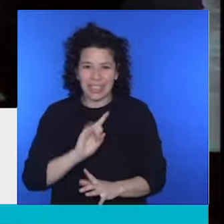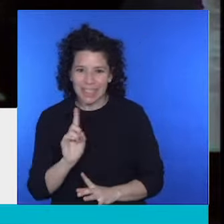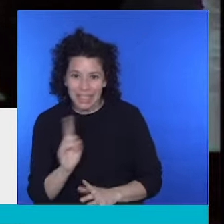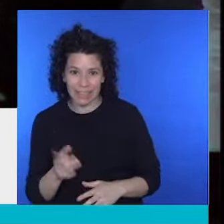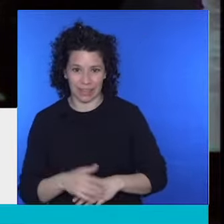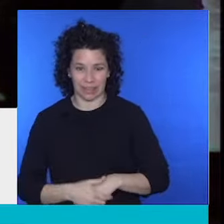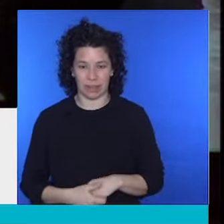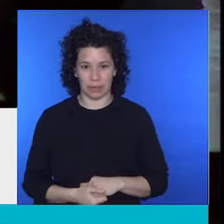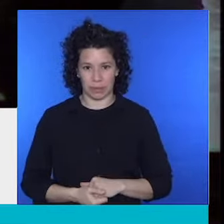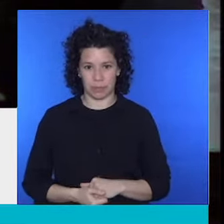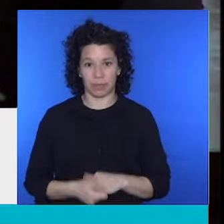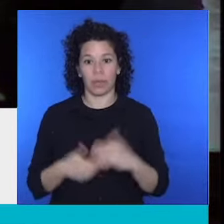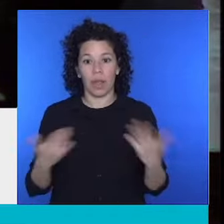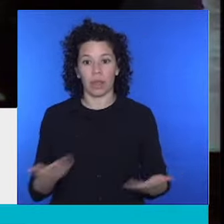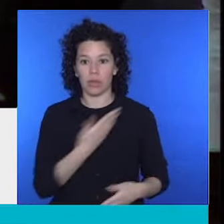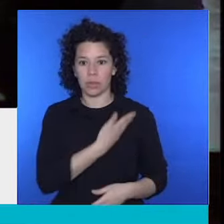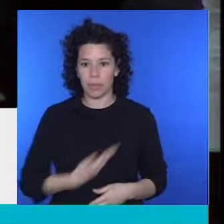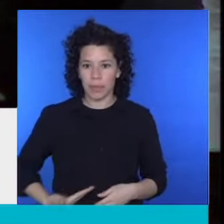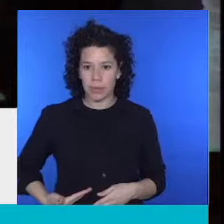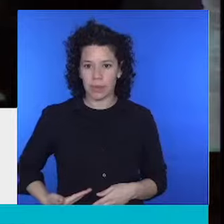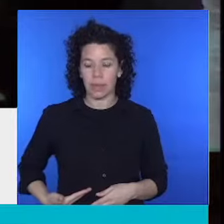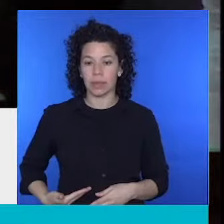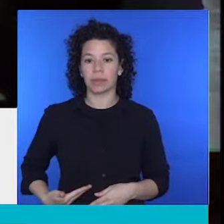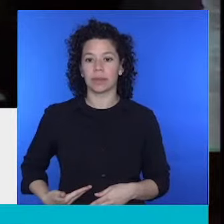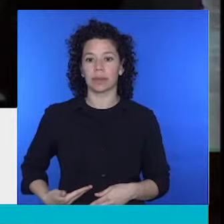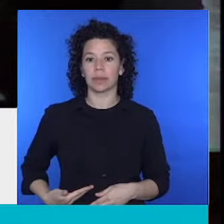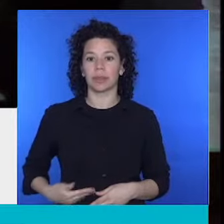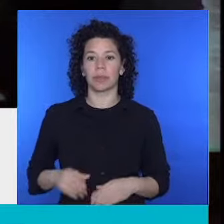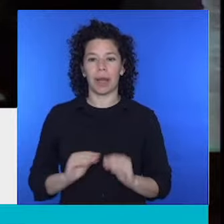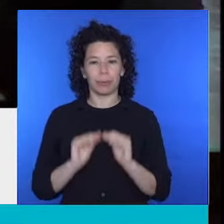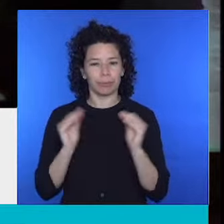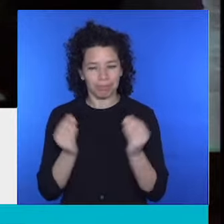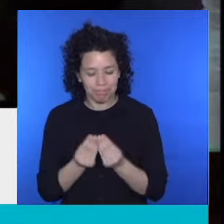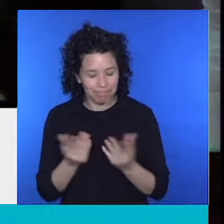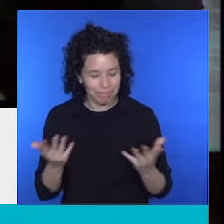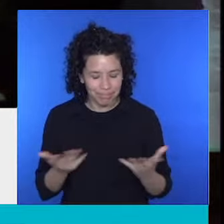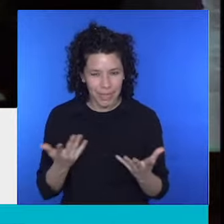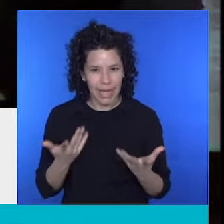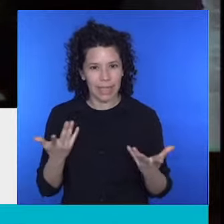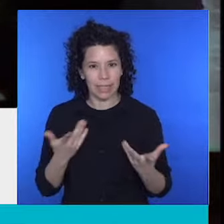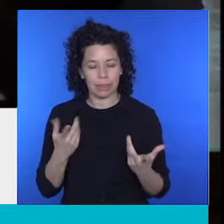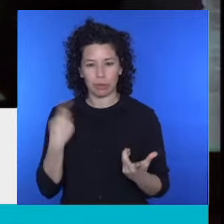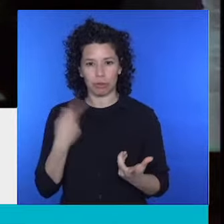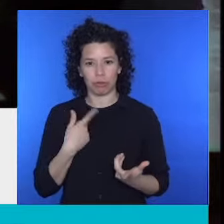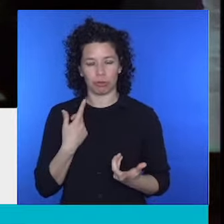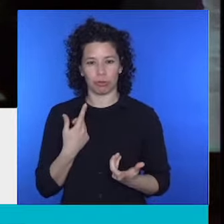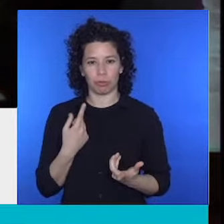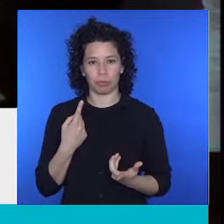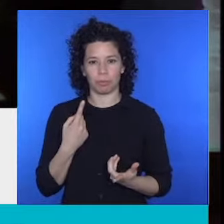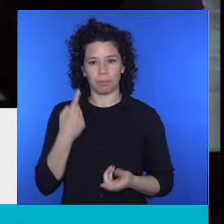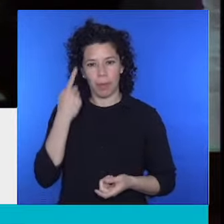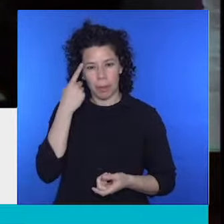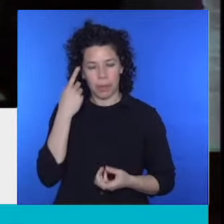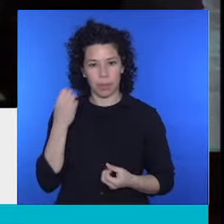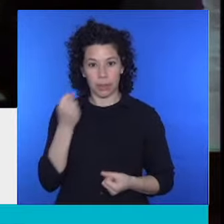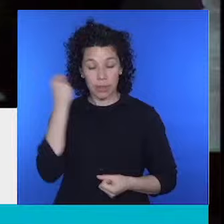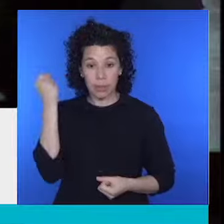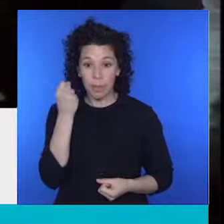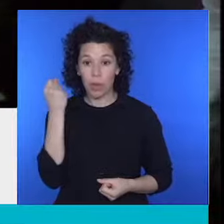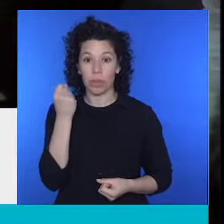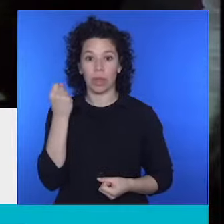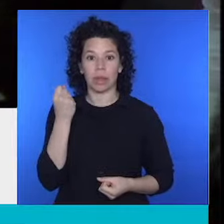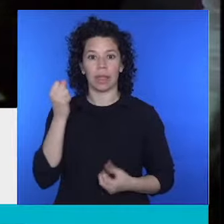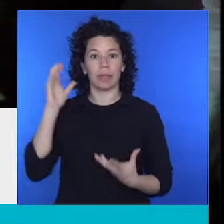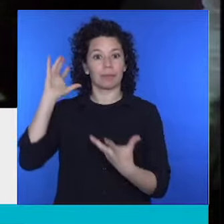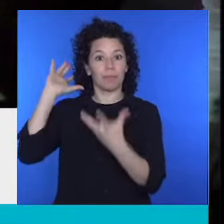sentido señor presidente la conclusión que que nos parece que es importante remarcar es que